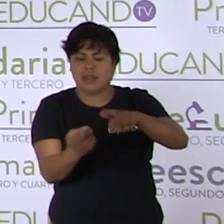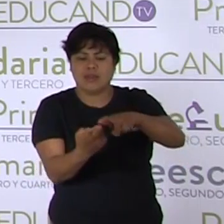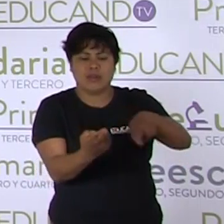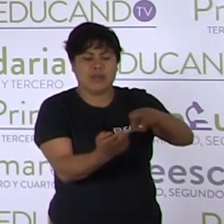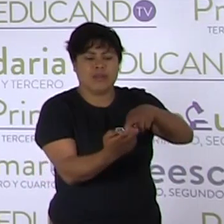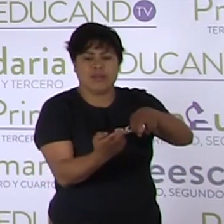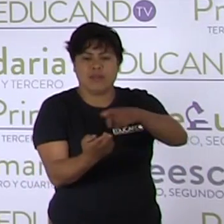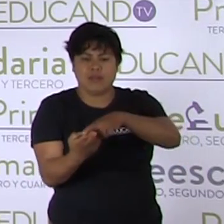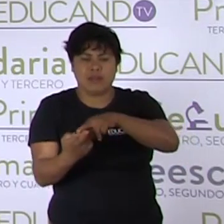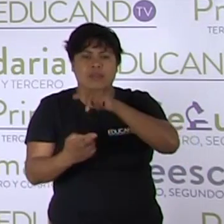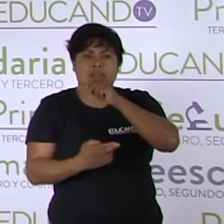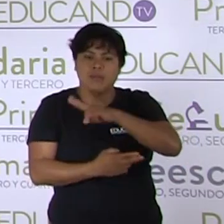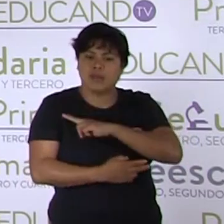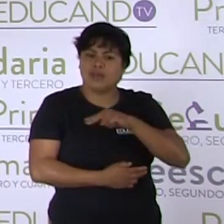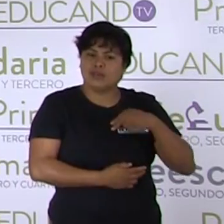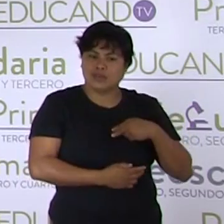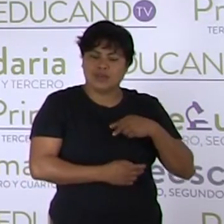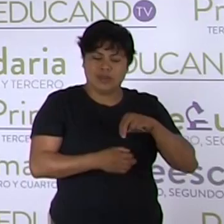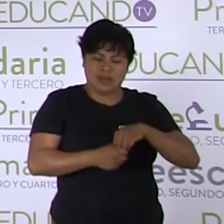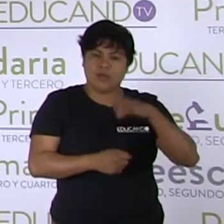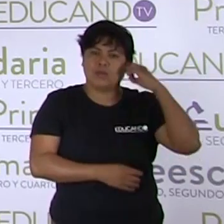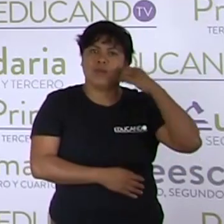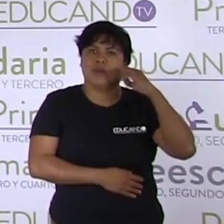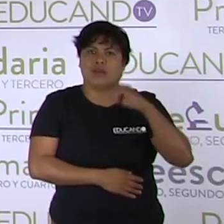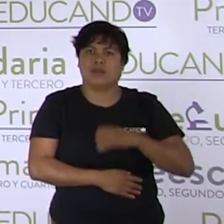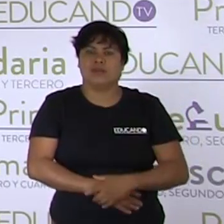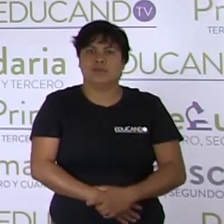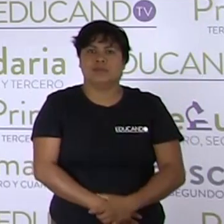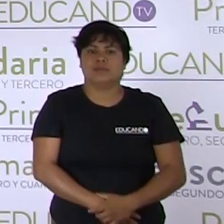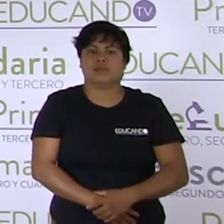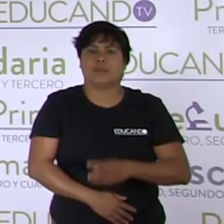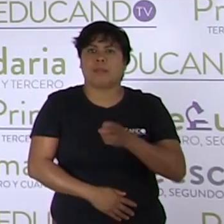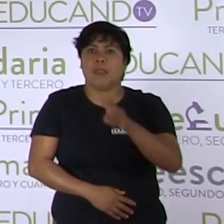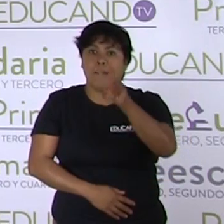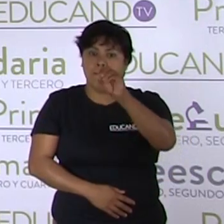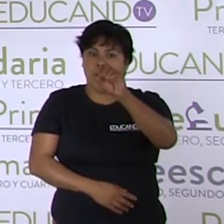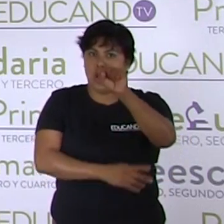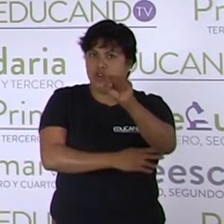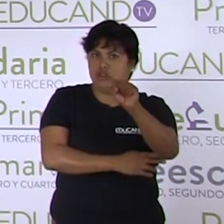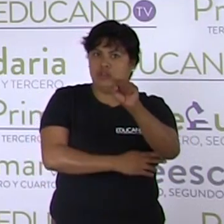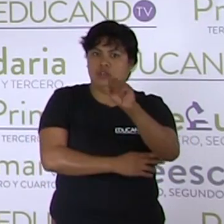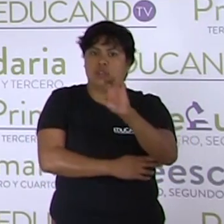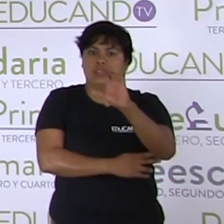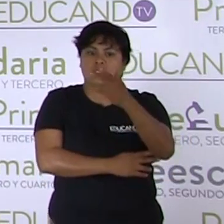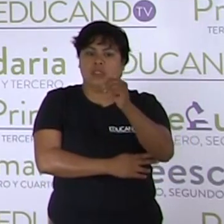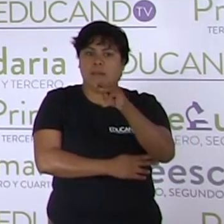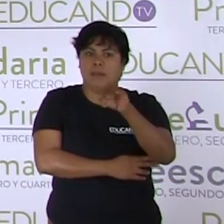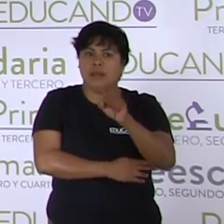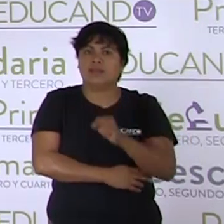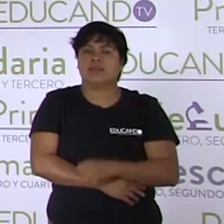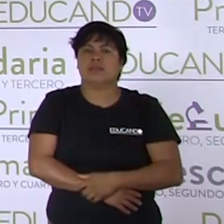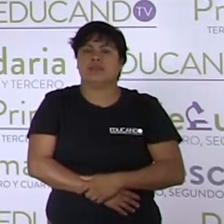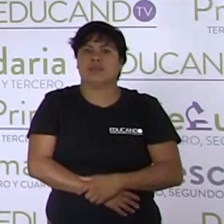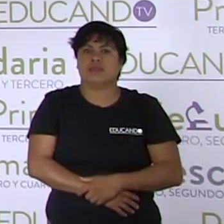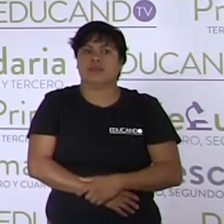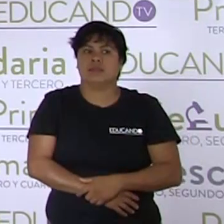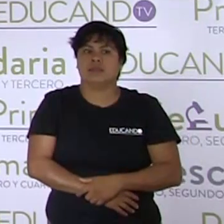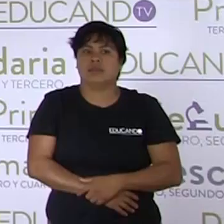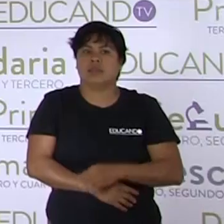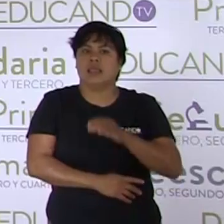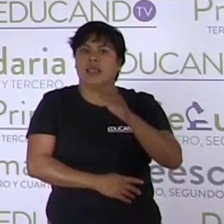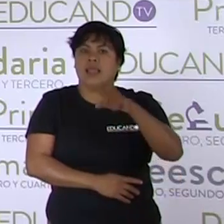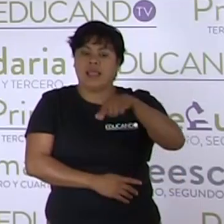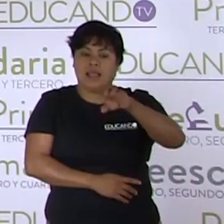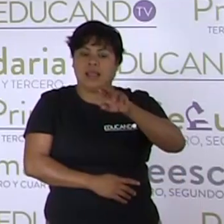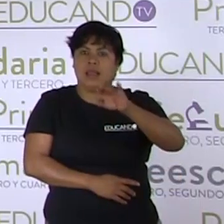de nuestra entidad oaxaqueña. El vos, el llamás, el